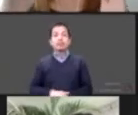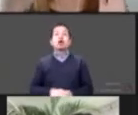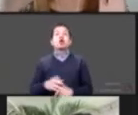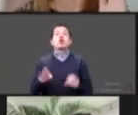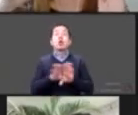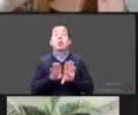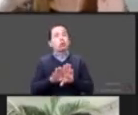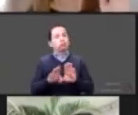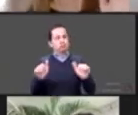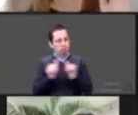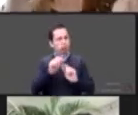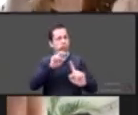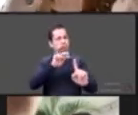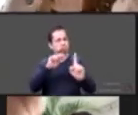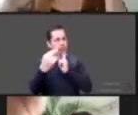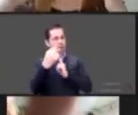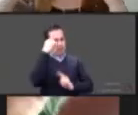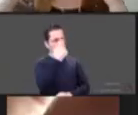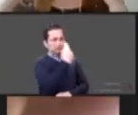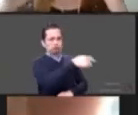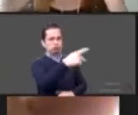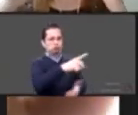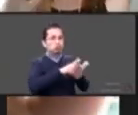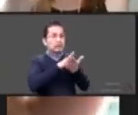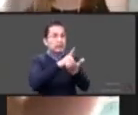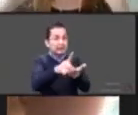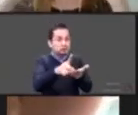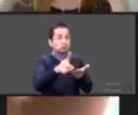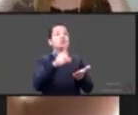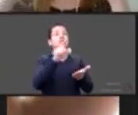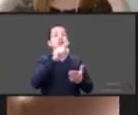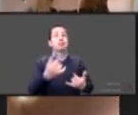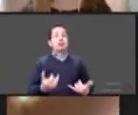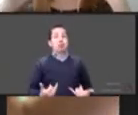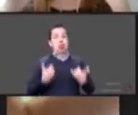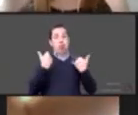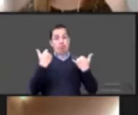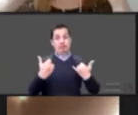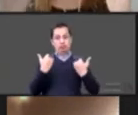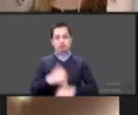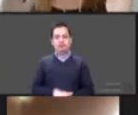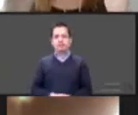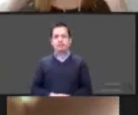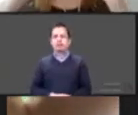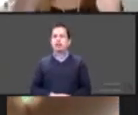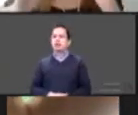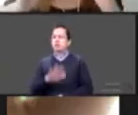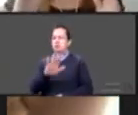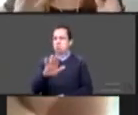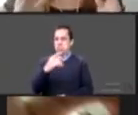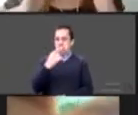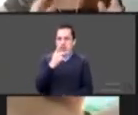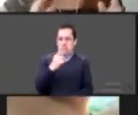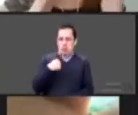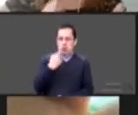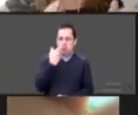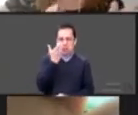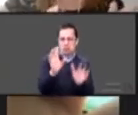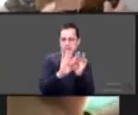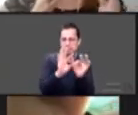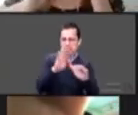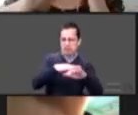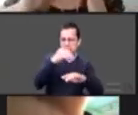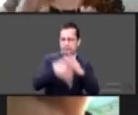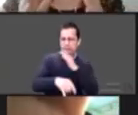ahí quiero detenerme, o sea, a ver, la juventud es un trayecto de vida en el que pasan muchas